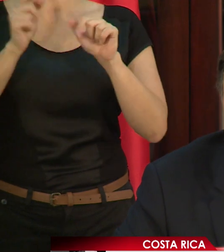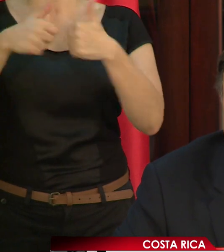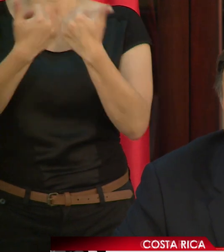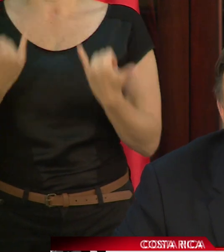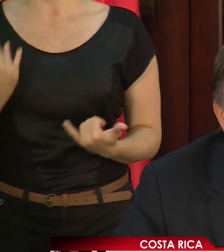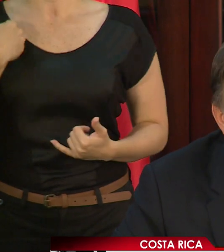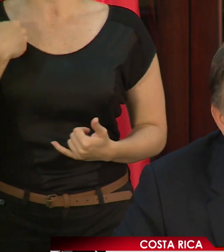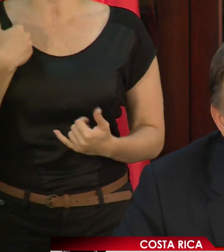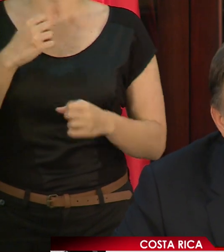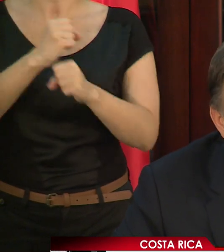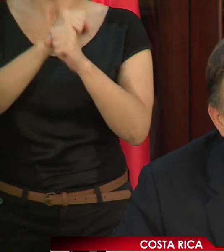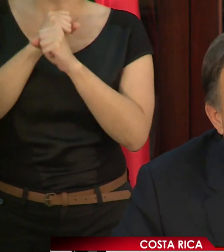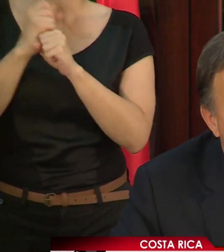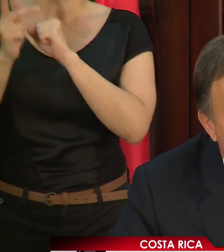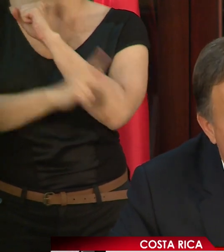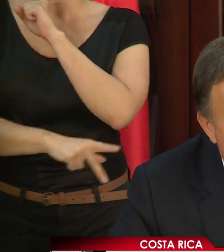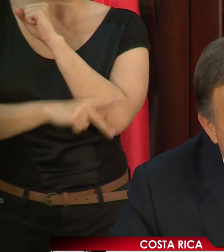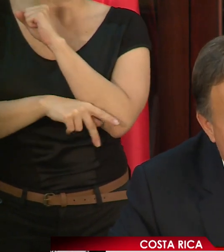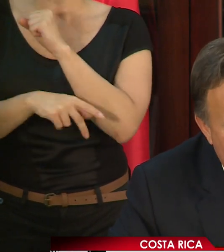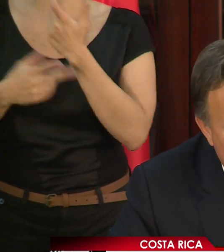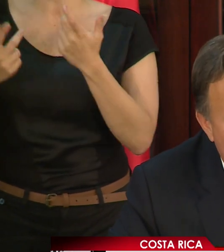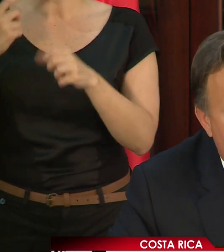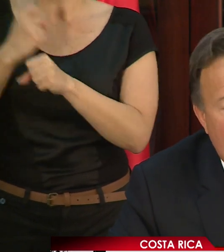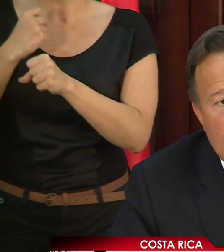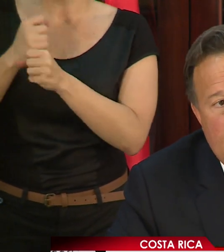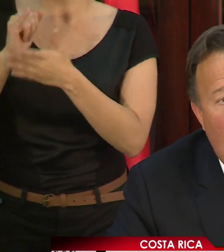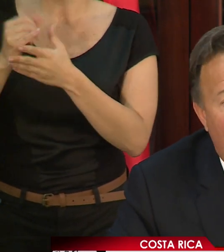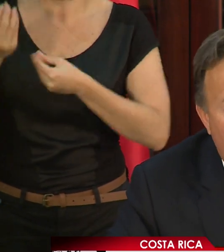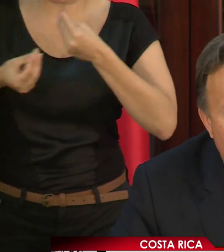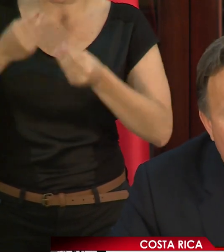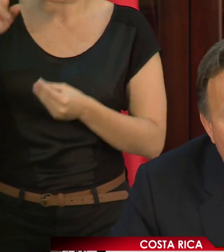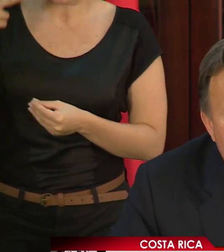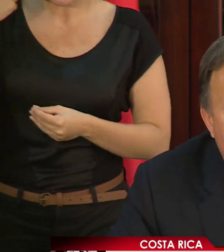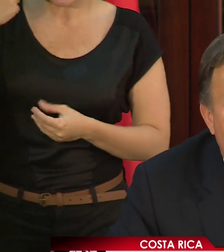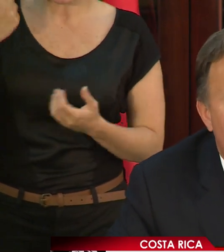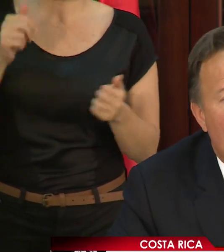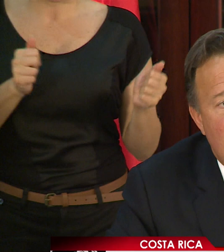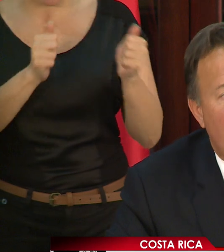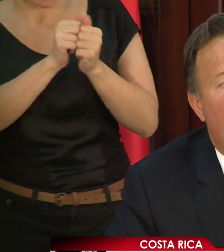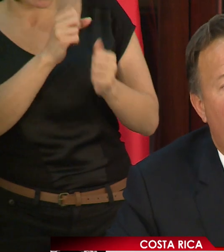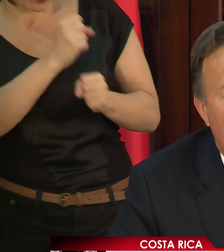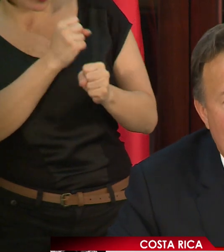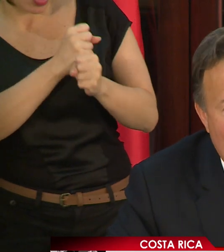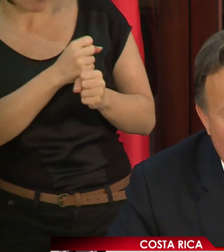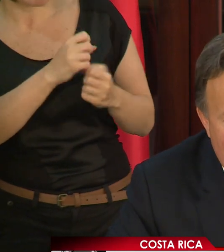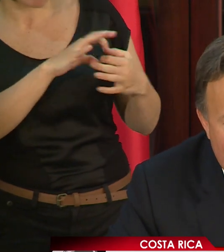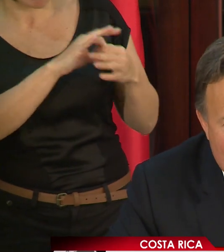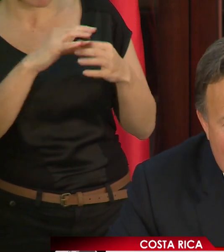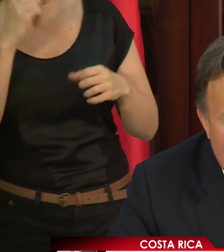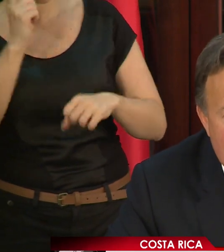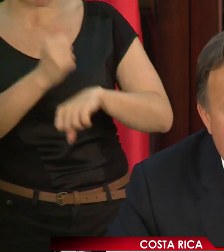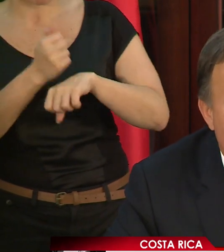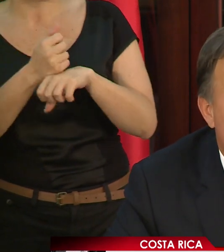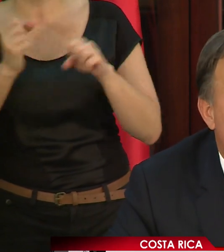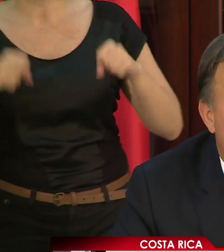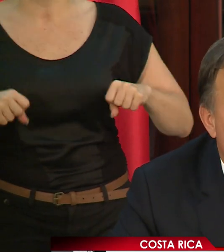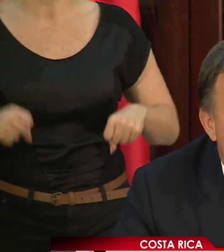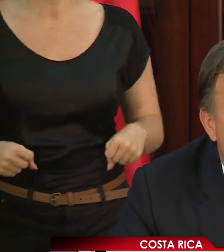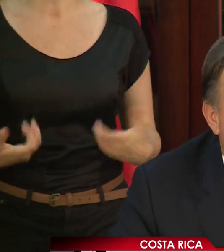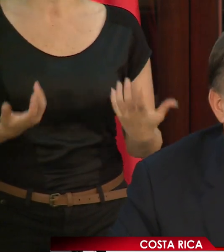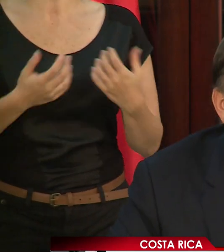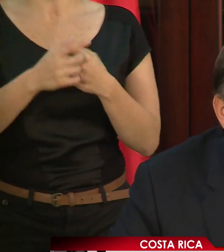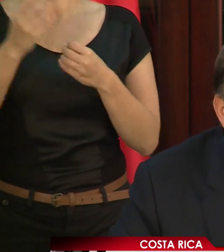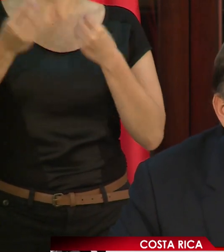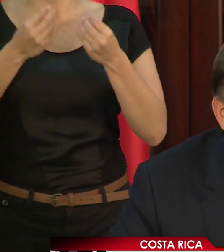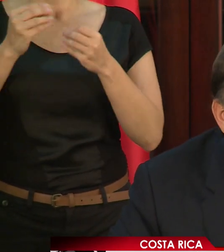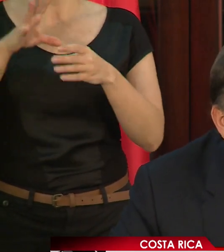materia de seguridad en ambos países, y cómo con esta política y las operaciones conjuntas que estamos haciendo y el fortalecimiento de las capacidades de interdicción